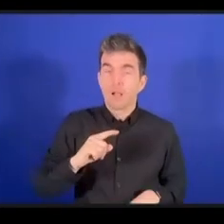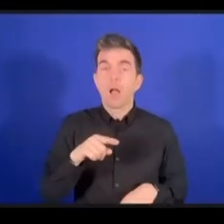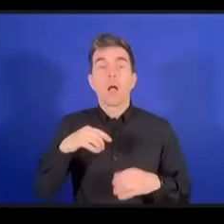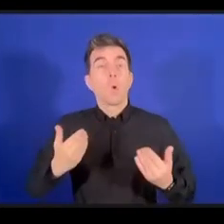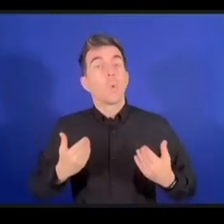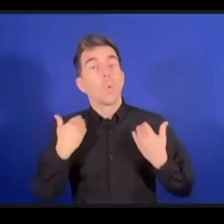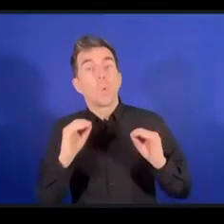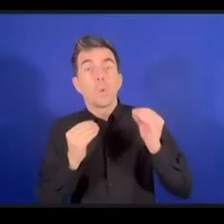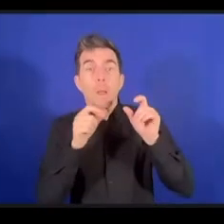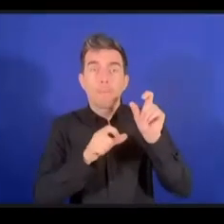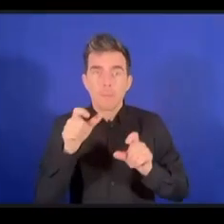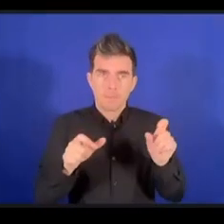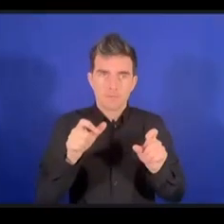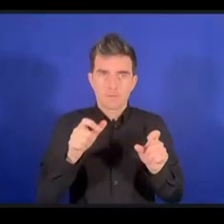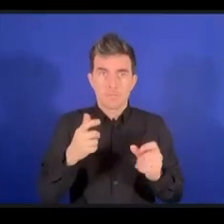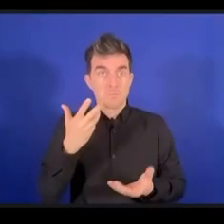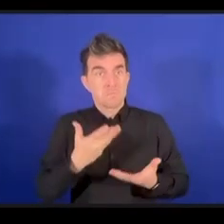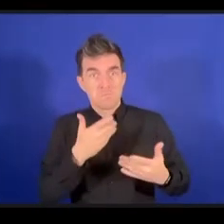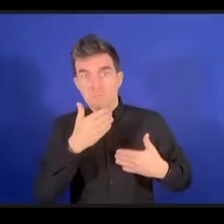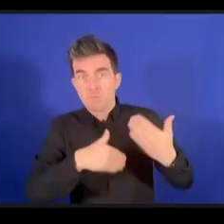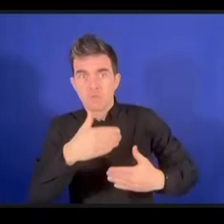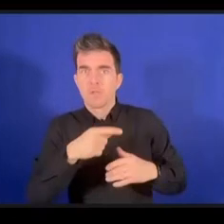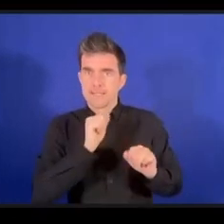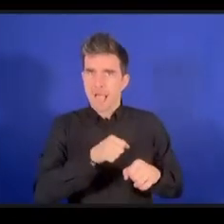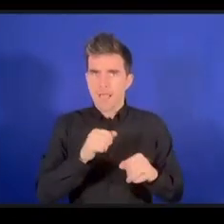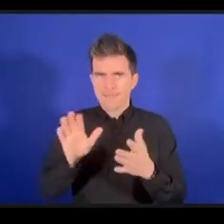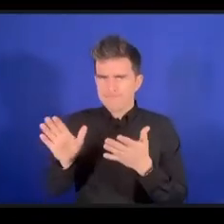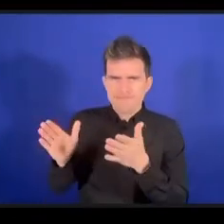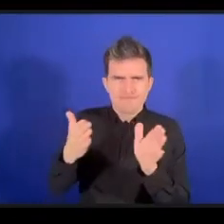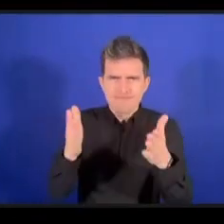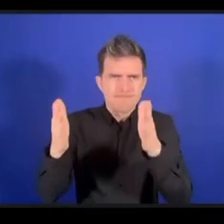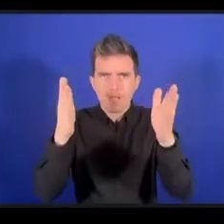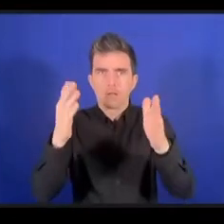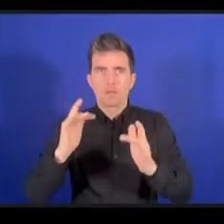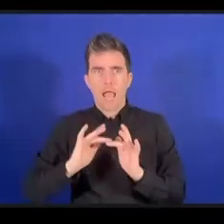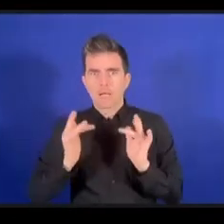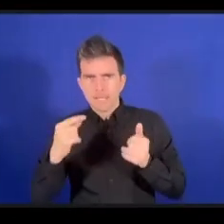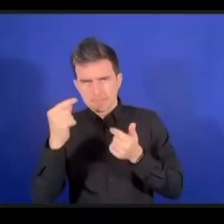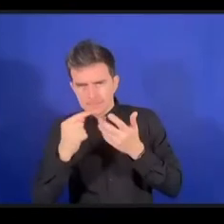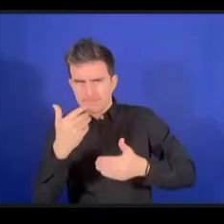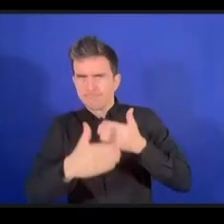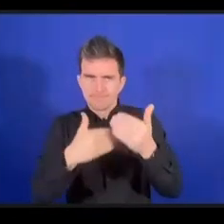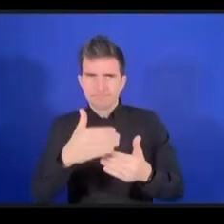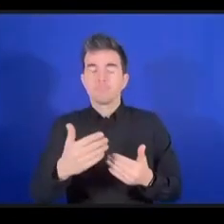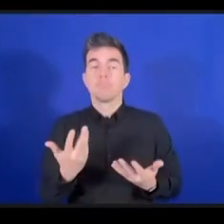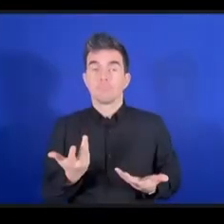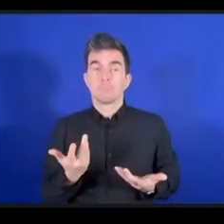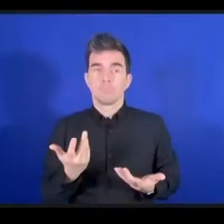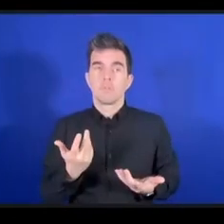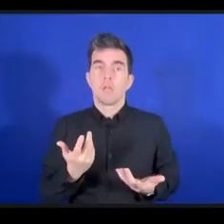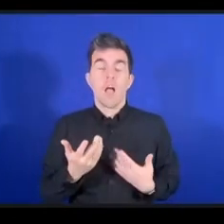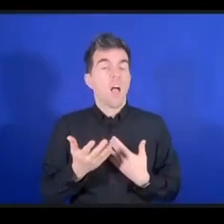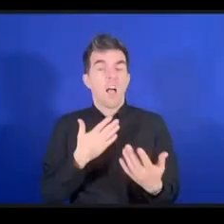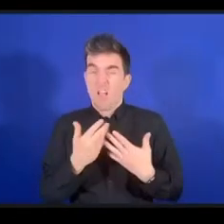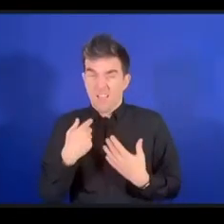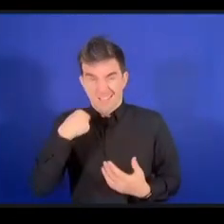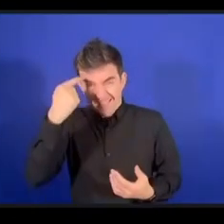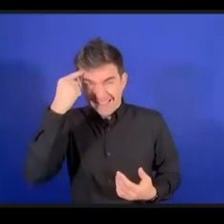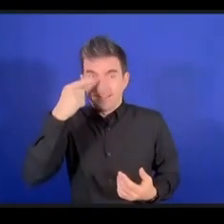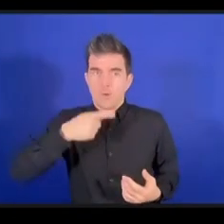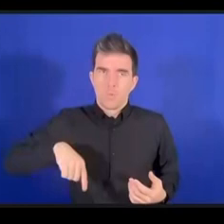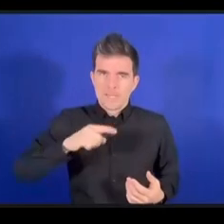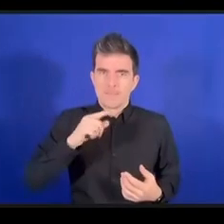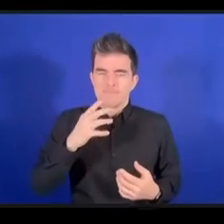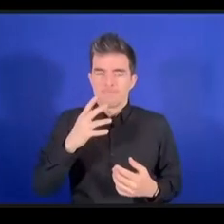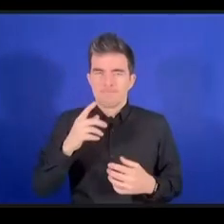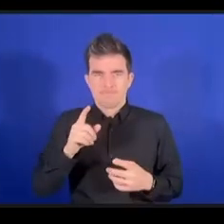nativos de este entorno digital en el que ya nacieron pero creo que no debemos de esperarnos a que pase un año más para medir el